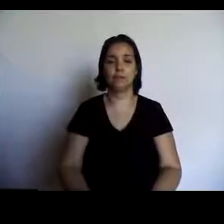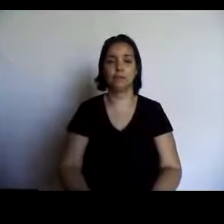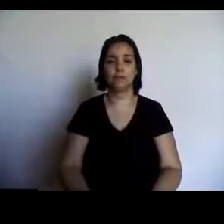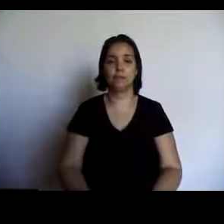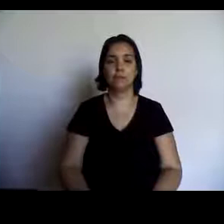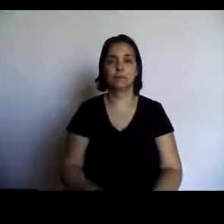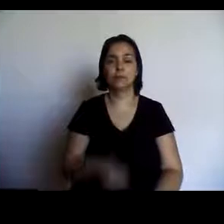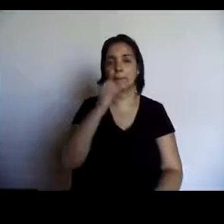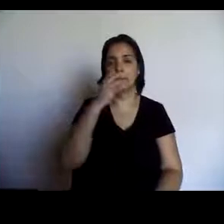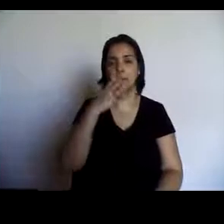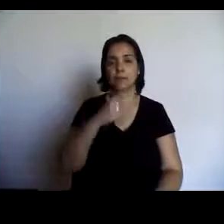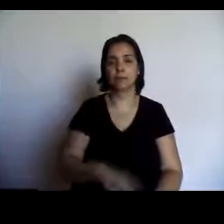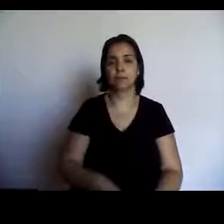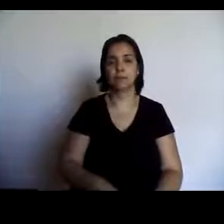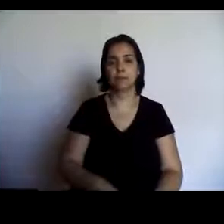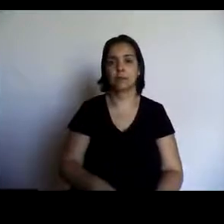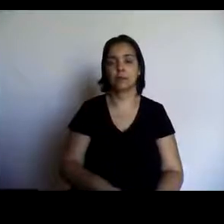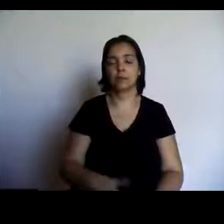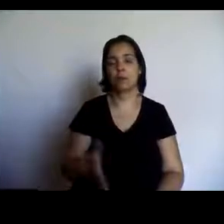Bien, como os comentaba,